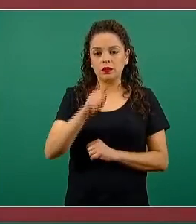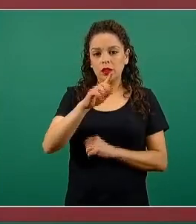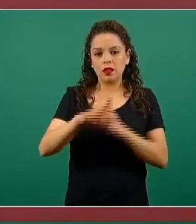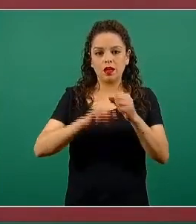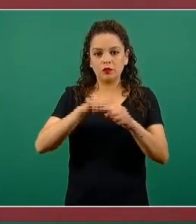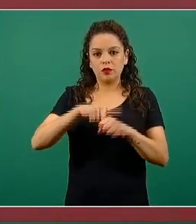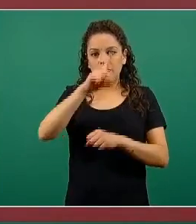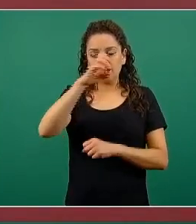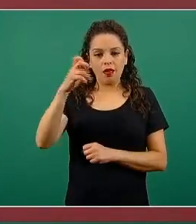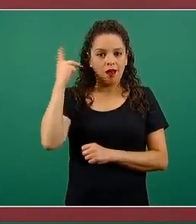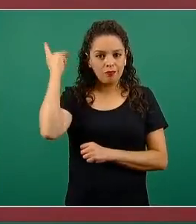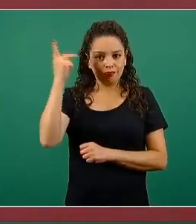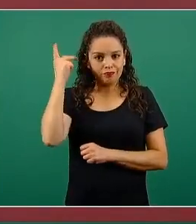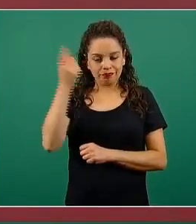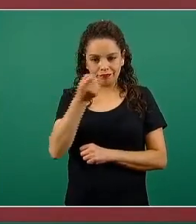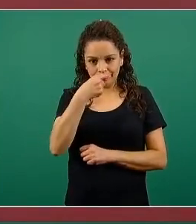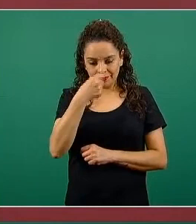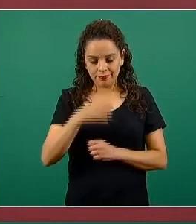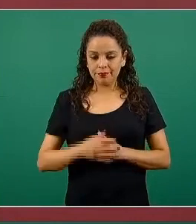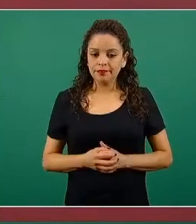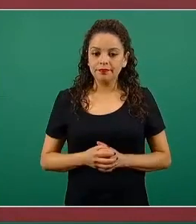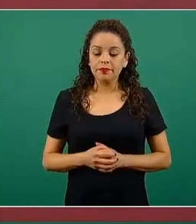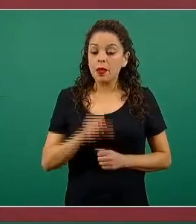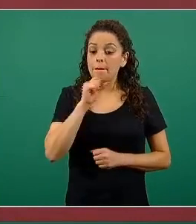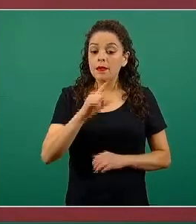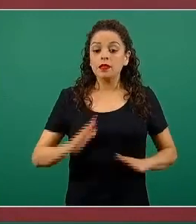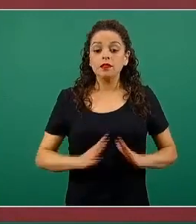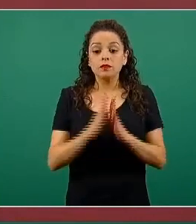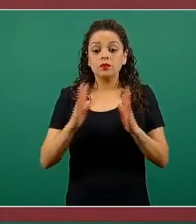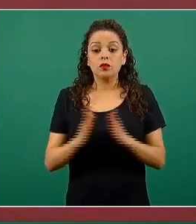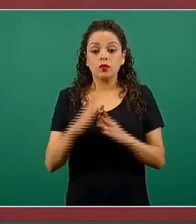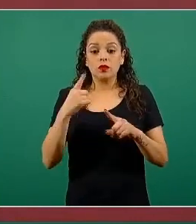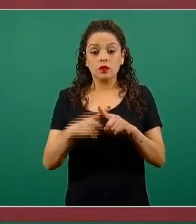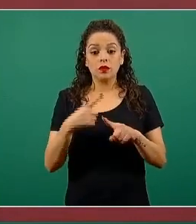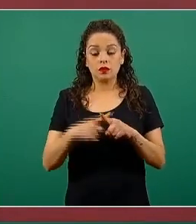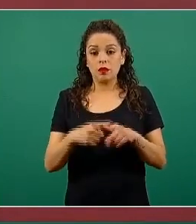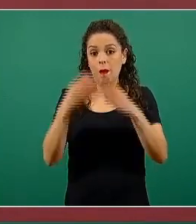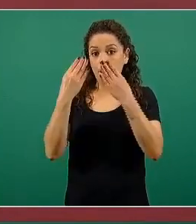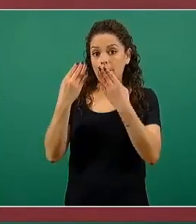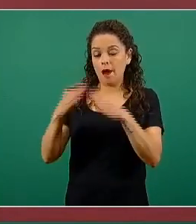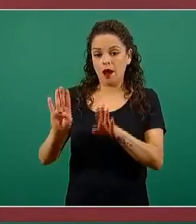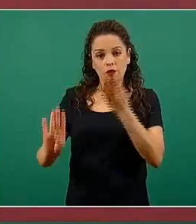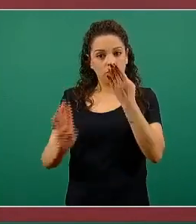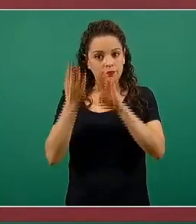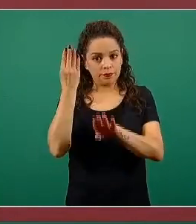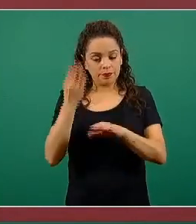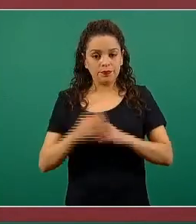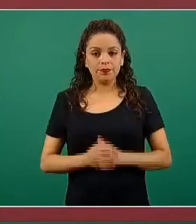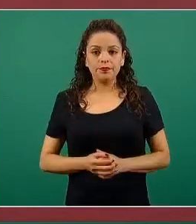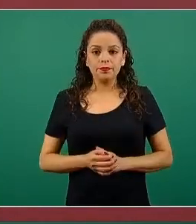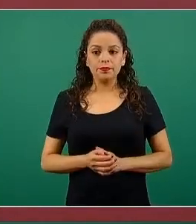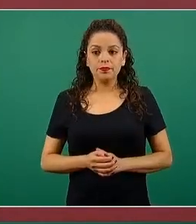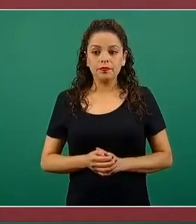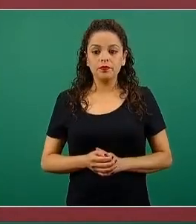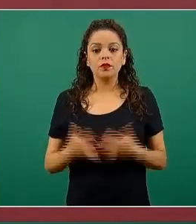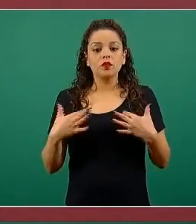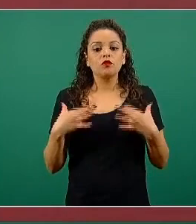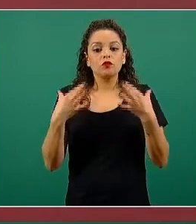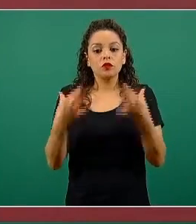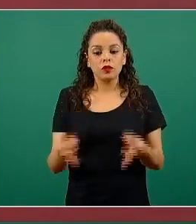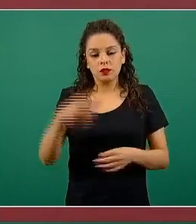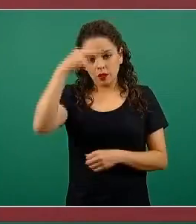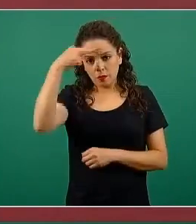de Psiquiatría. Participó también el Banco Mundial, participó la Fundación Mexicana para la